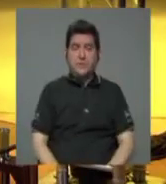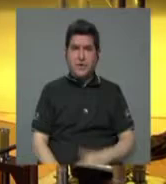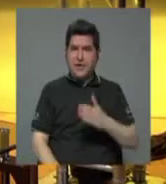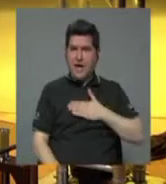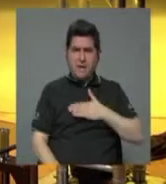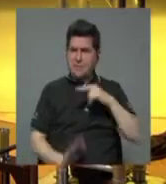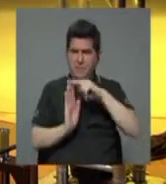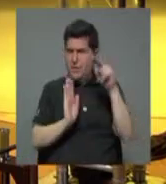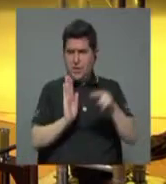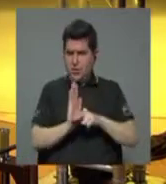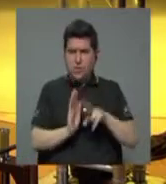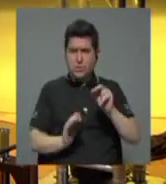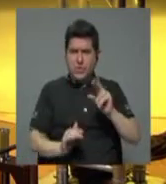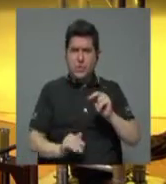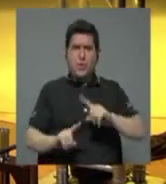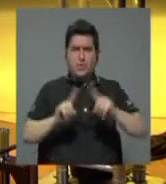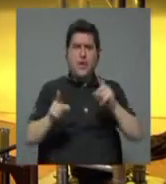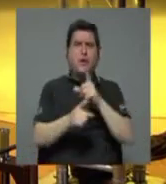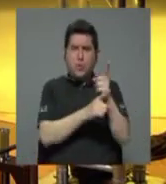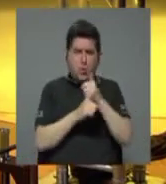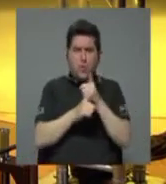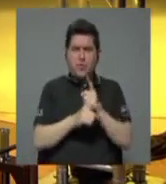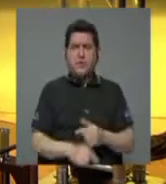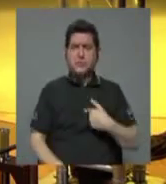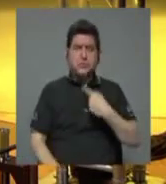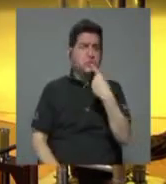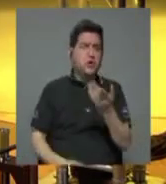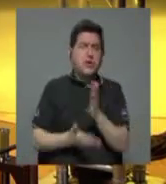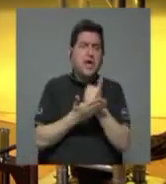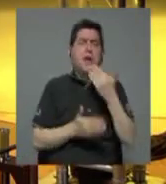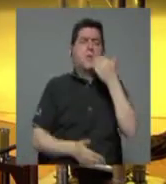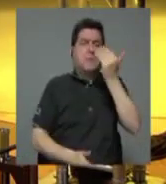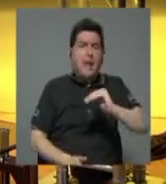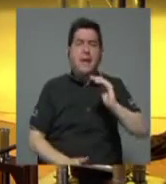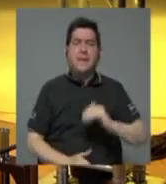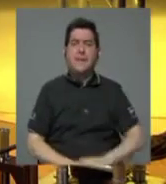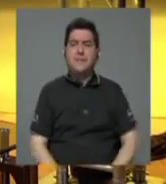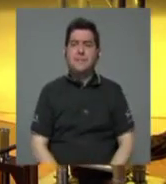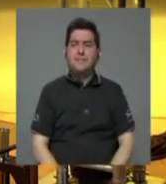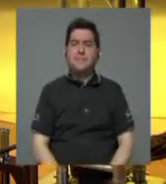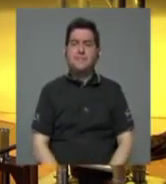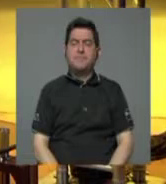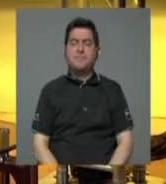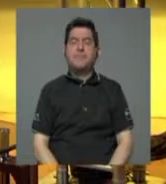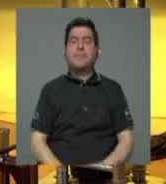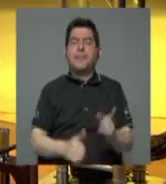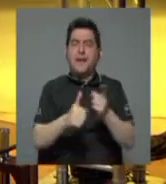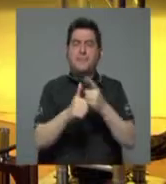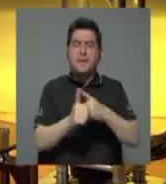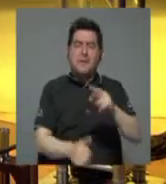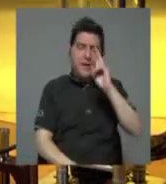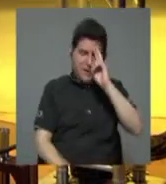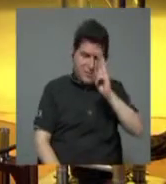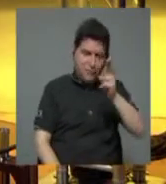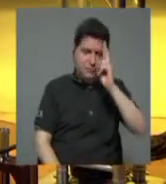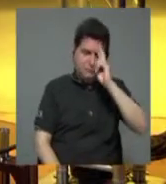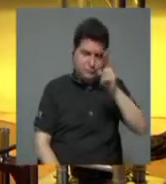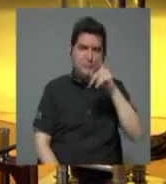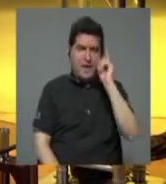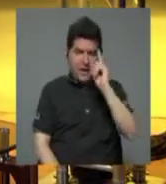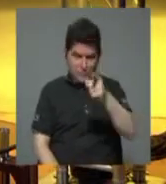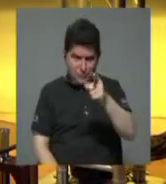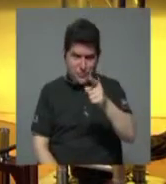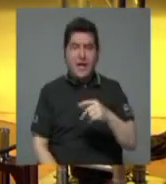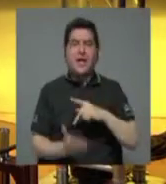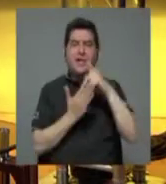pero por lo menos corríjame en lo que he dicho mal. No, don Juan, primero mis respetos a usted, a